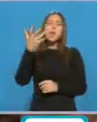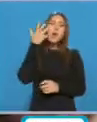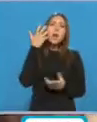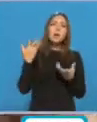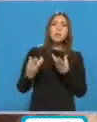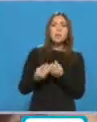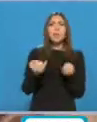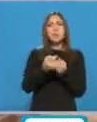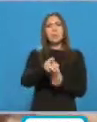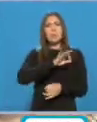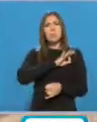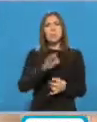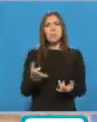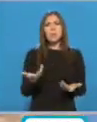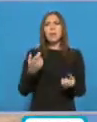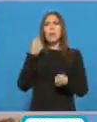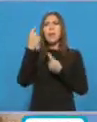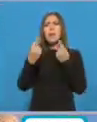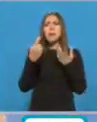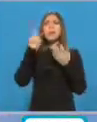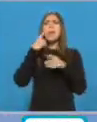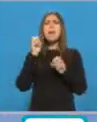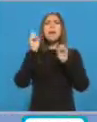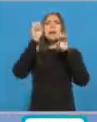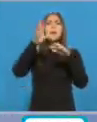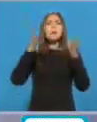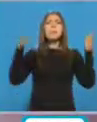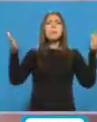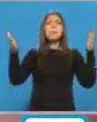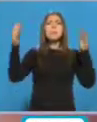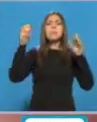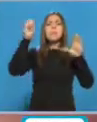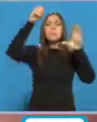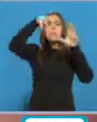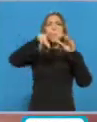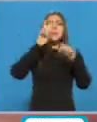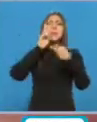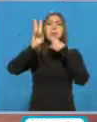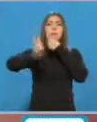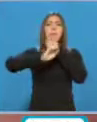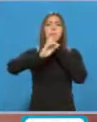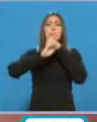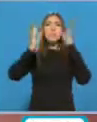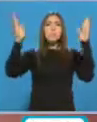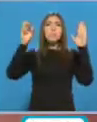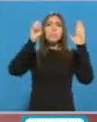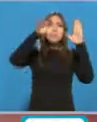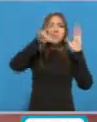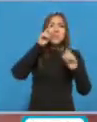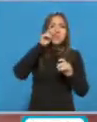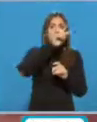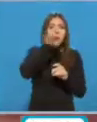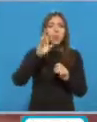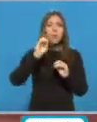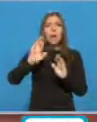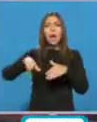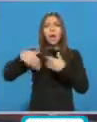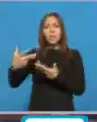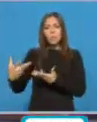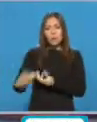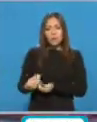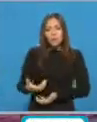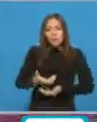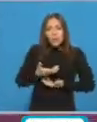en un cuadrito de vidrio? ¿Para verlo? ¿O los podemos sacar así? Es que yo la verdad no encuentro todavía